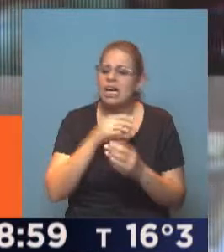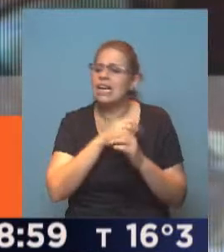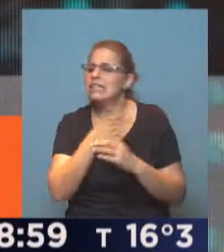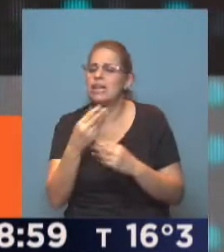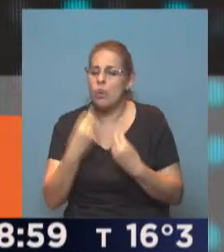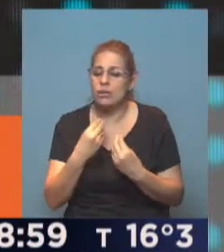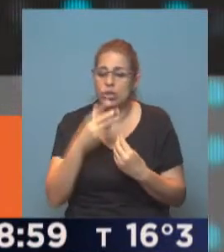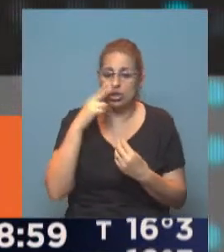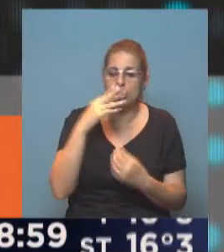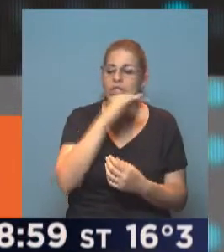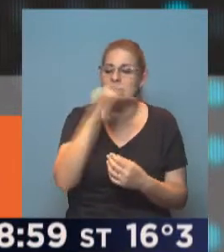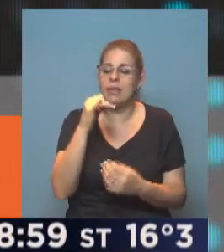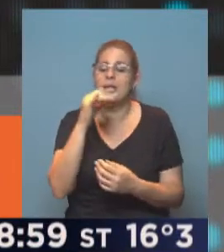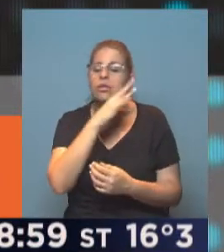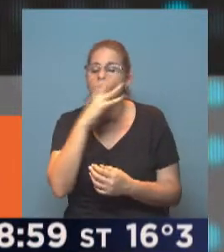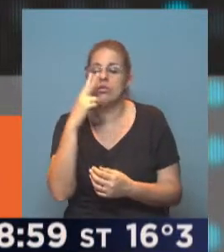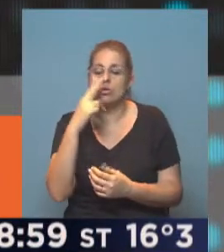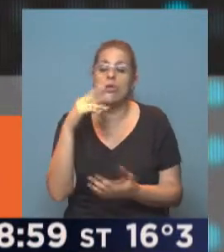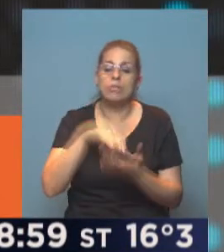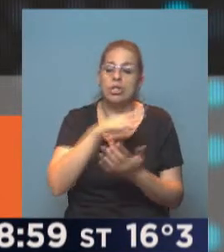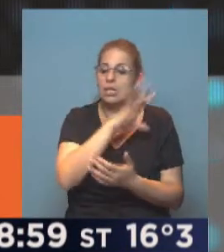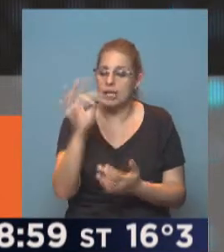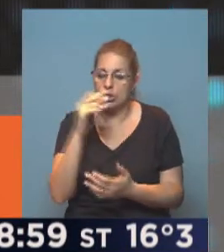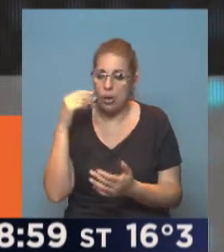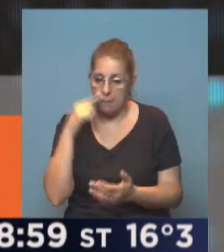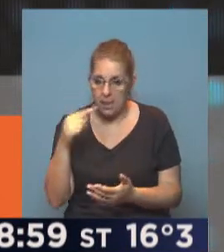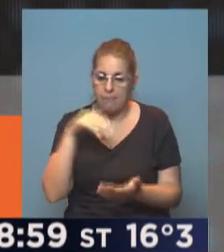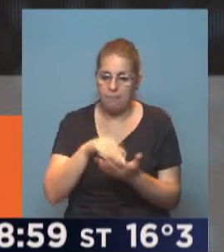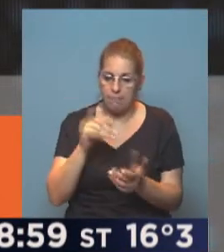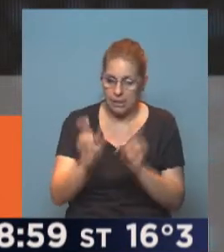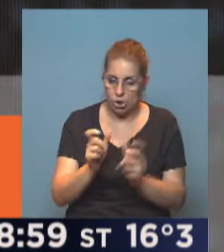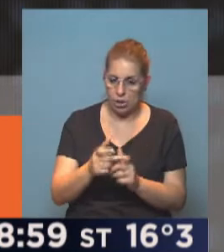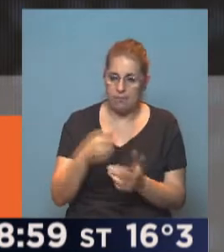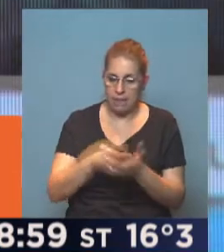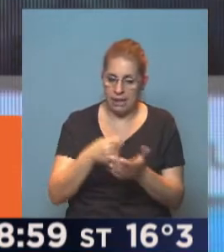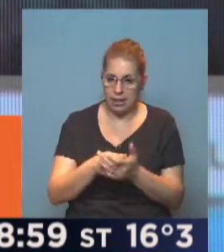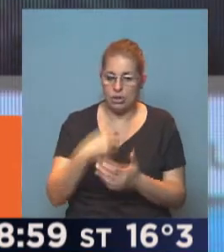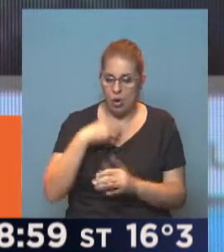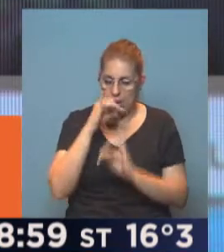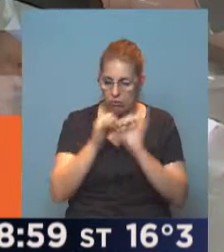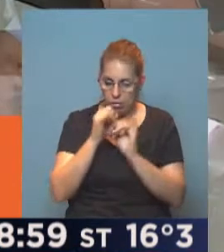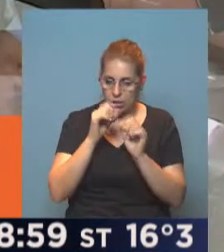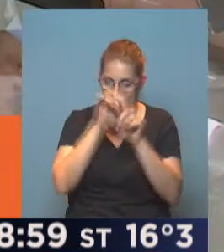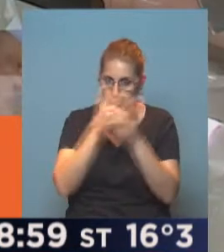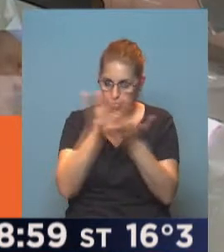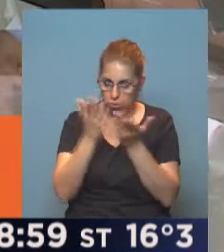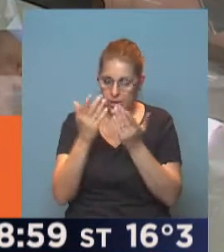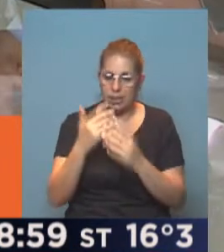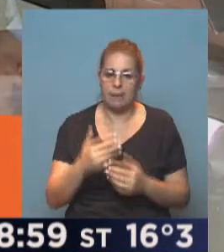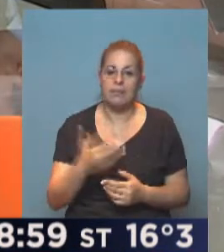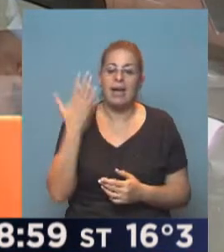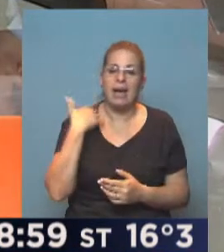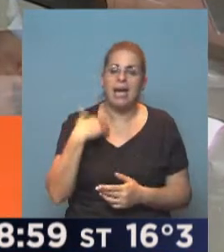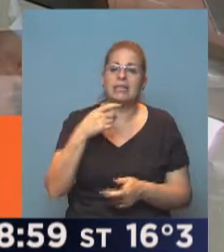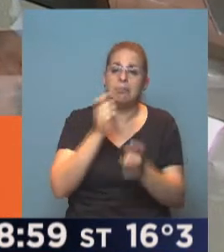tributaran. Una de las ventajas que tiene este proyecto, además de eximir a los trabajadores, lo digo acá en este medio porque he padecido a los periodistas